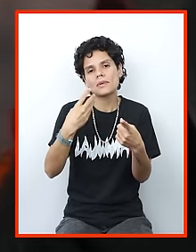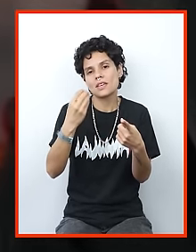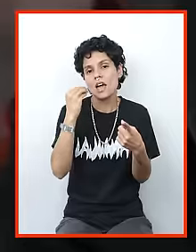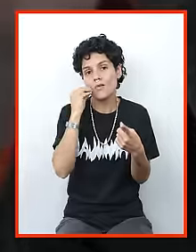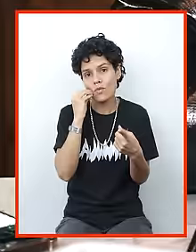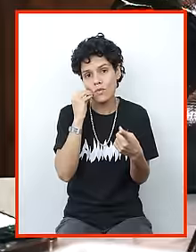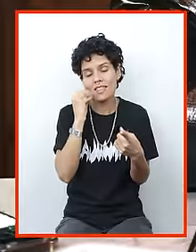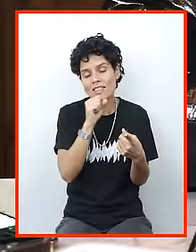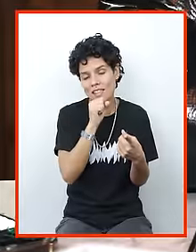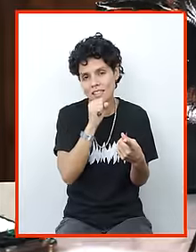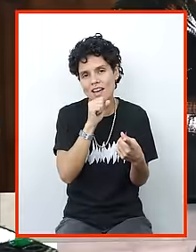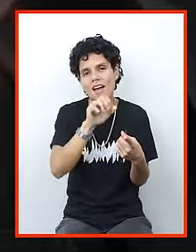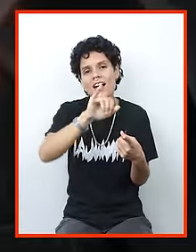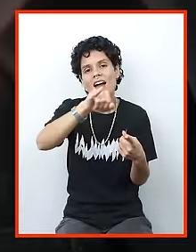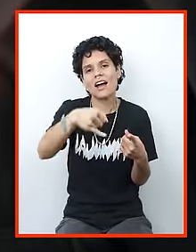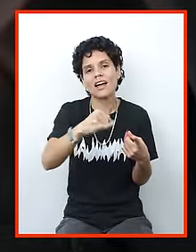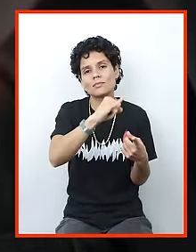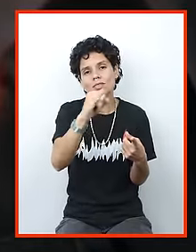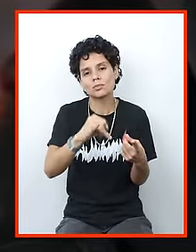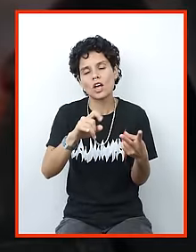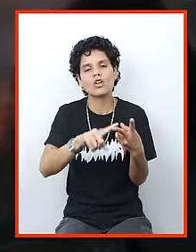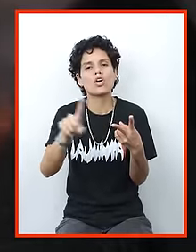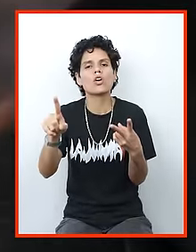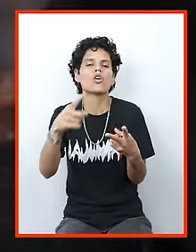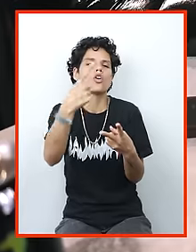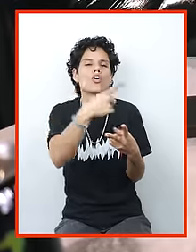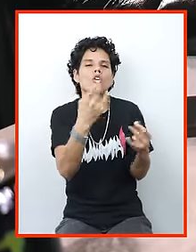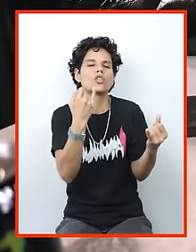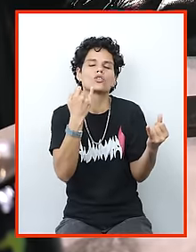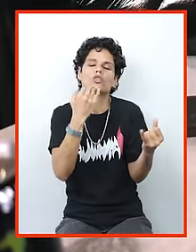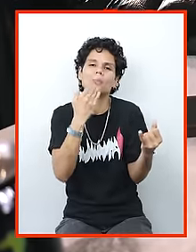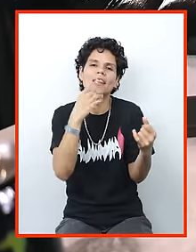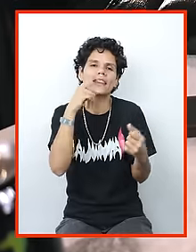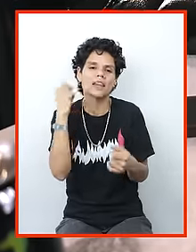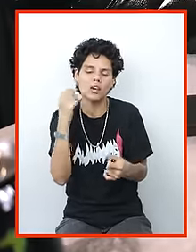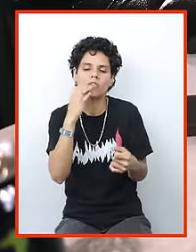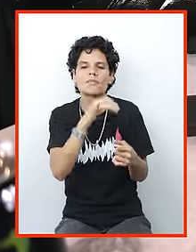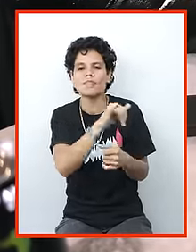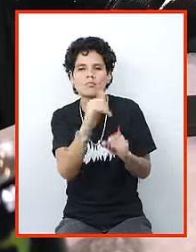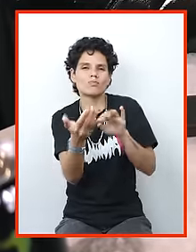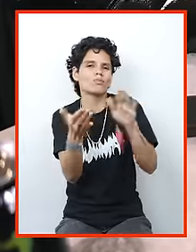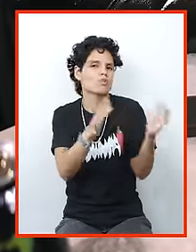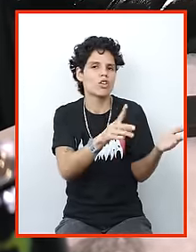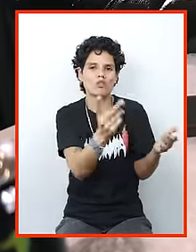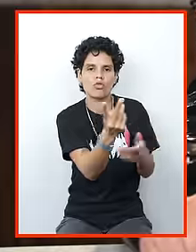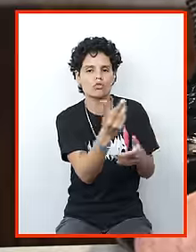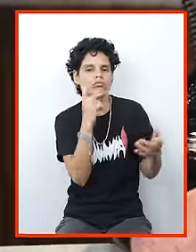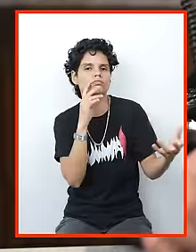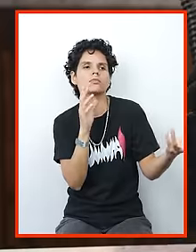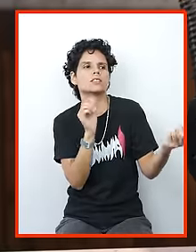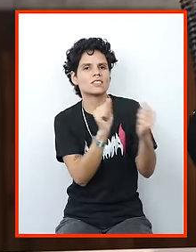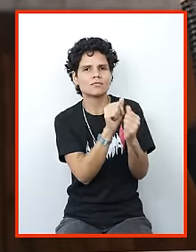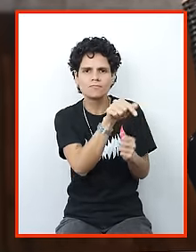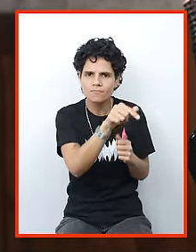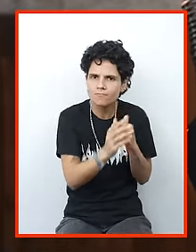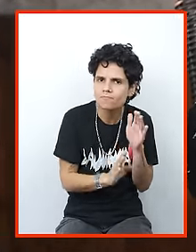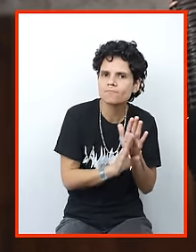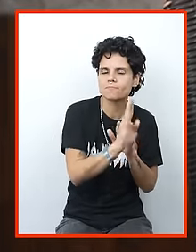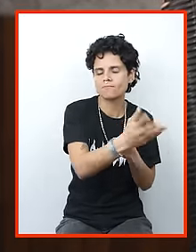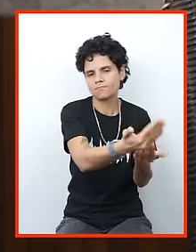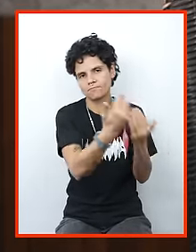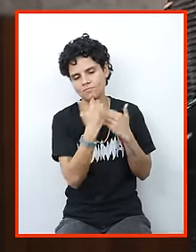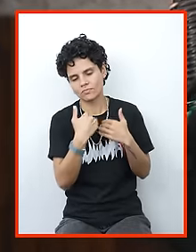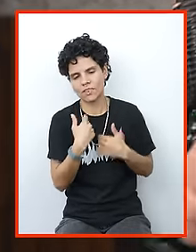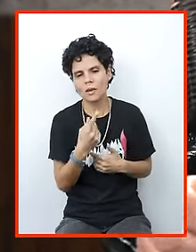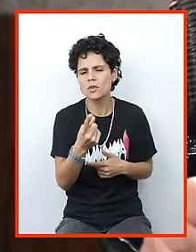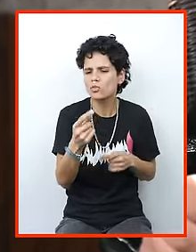falleció después. Están ahí. Están arriba. ¿Pero te están viendo de algún lado? Sí. ¿Cuáles son tus sueños con la música? ¿La música para qué? Para desarrollarte,